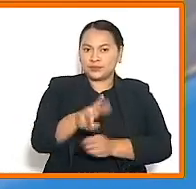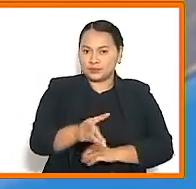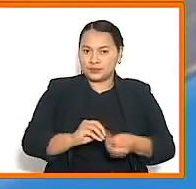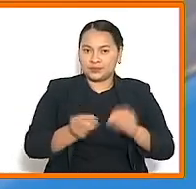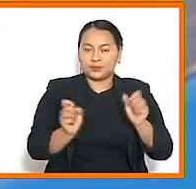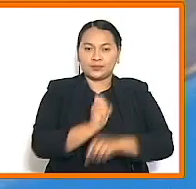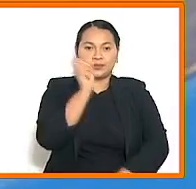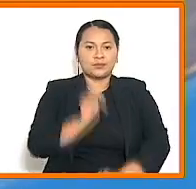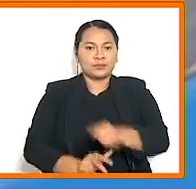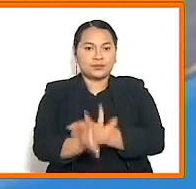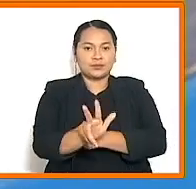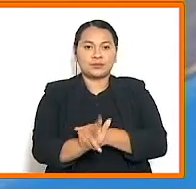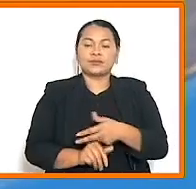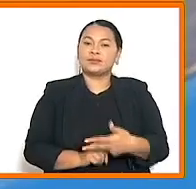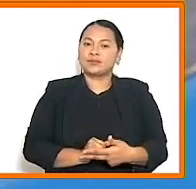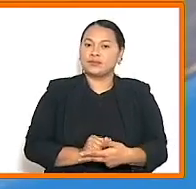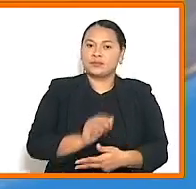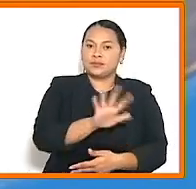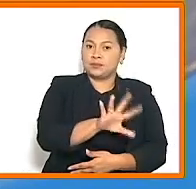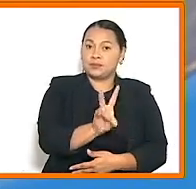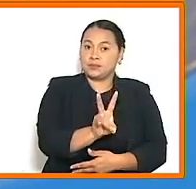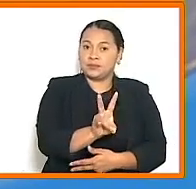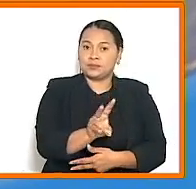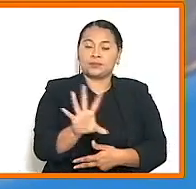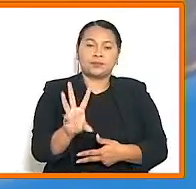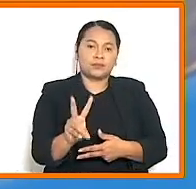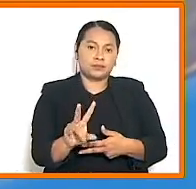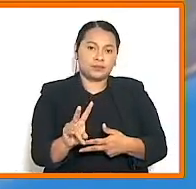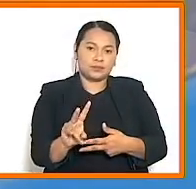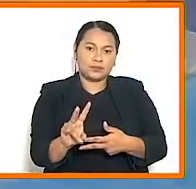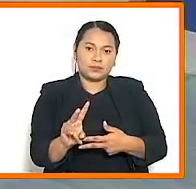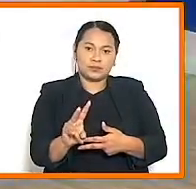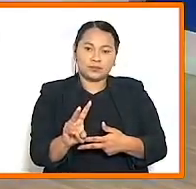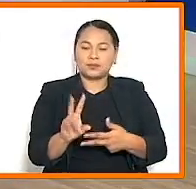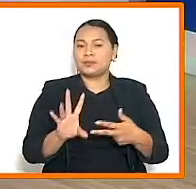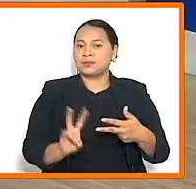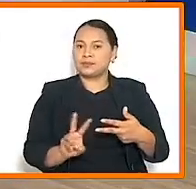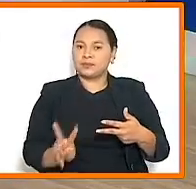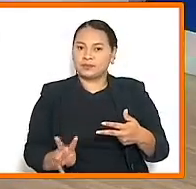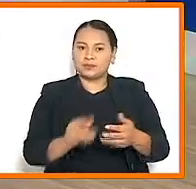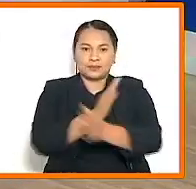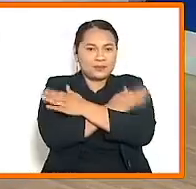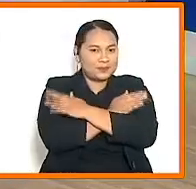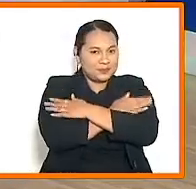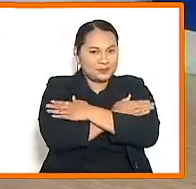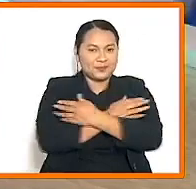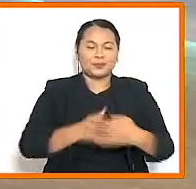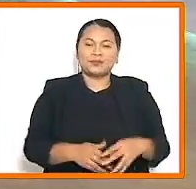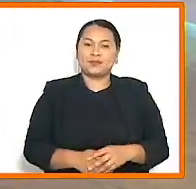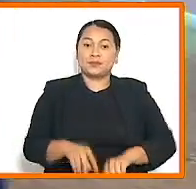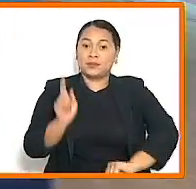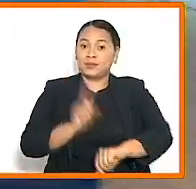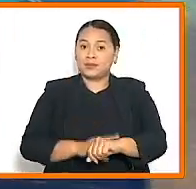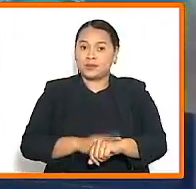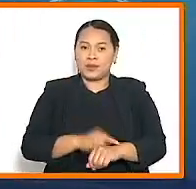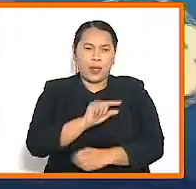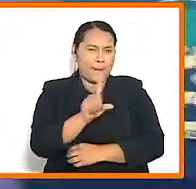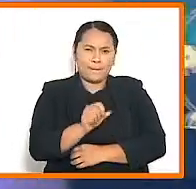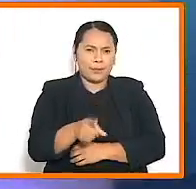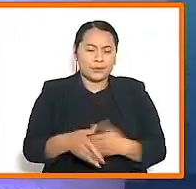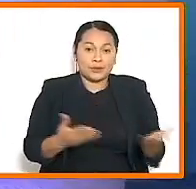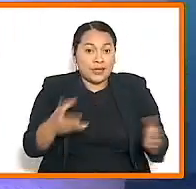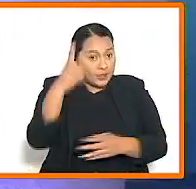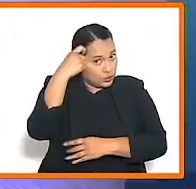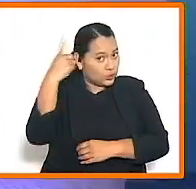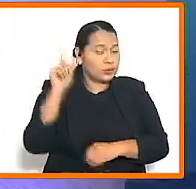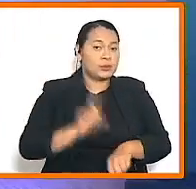para Pega 3 son 57, 17 y 72. Muchas felicidades. Ahora dime tú qué soñaste, porque es momento de